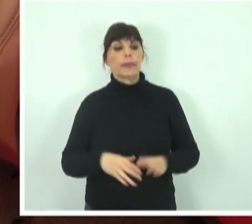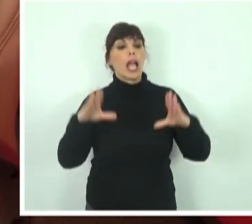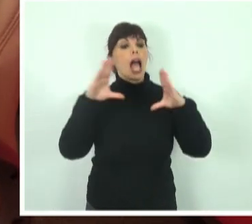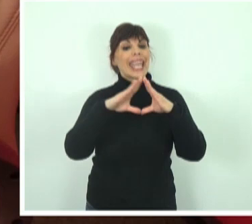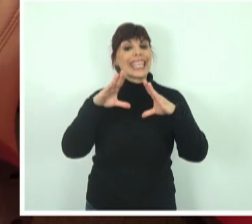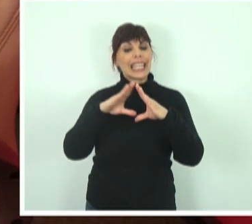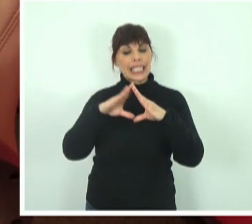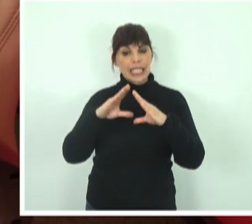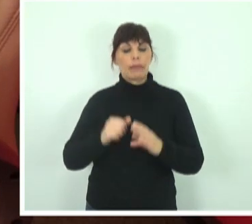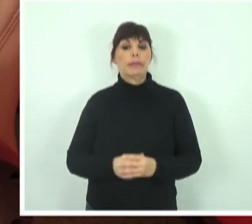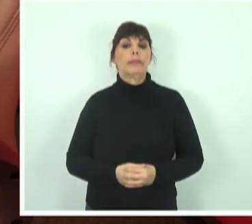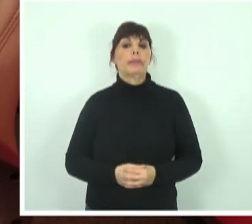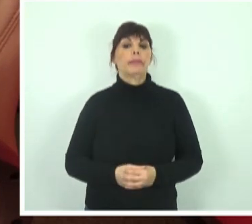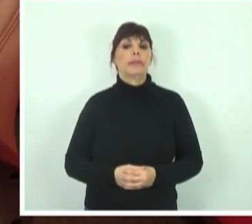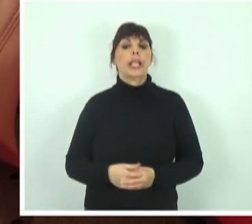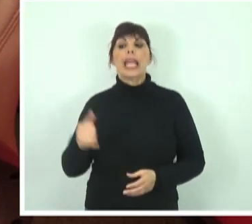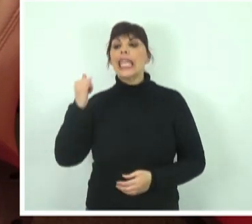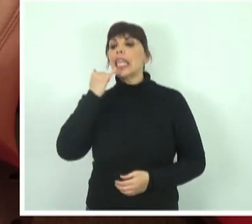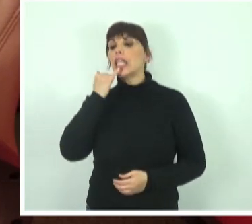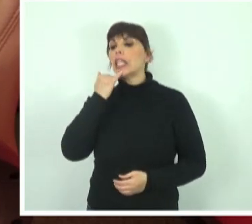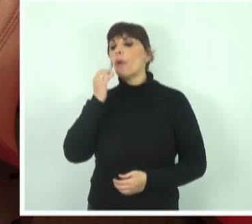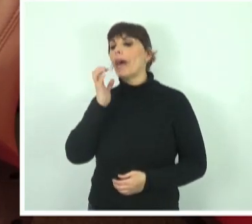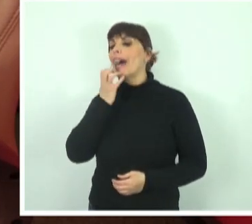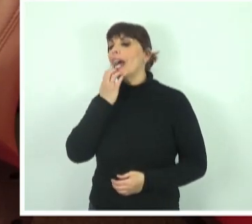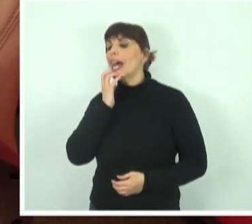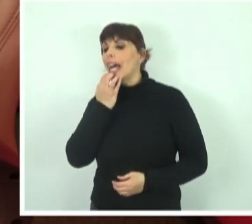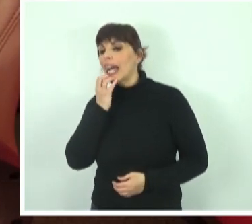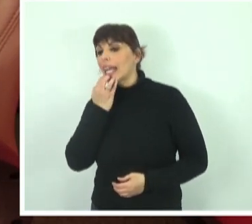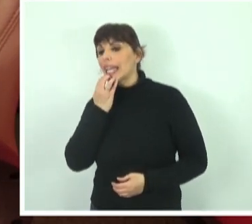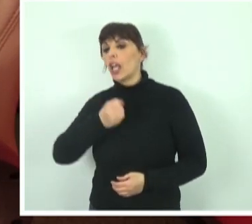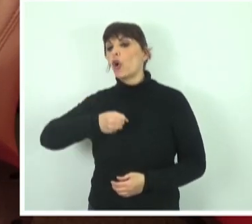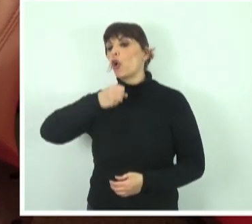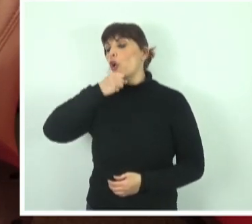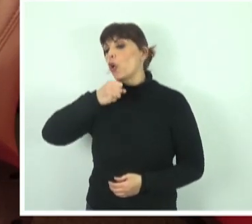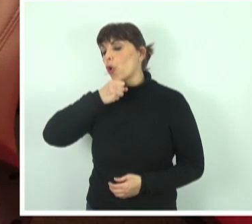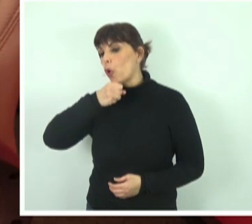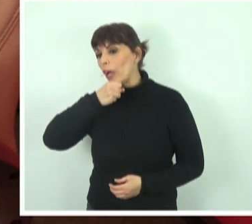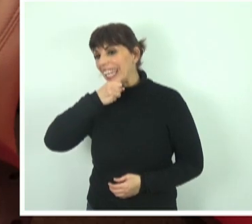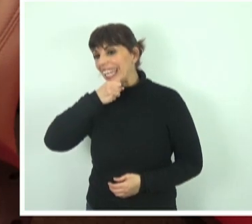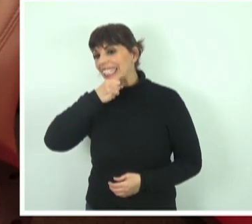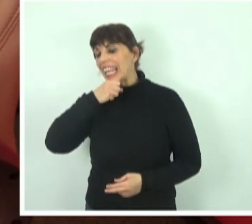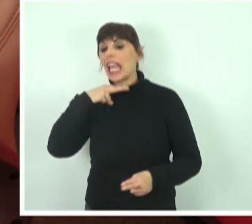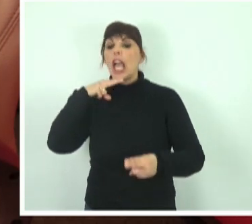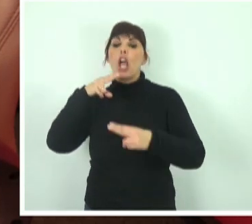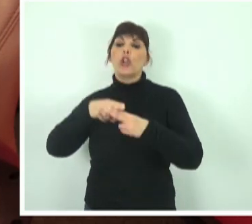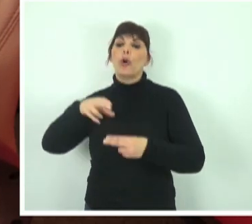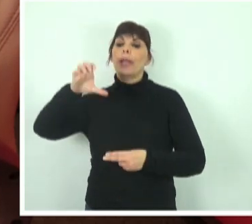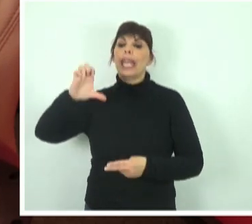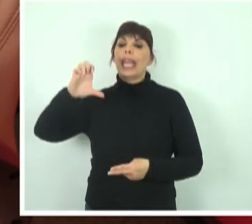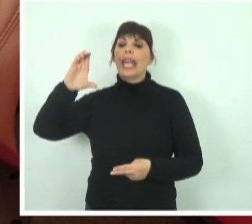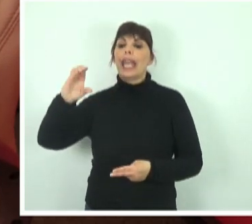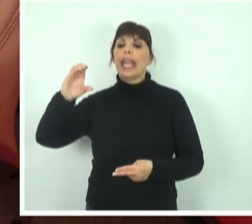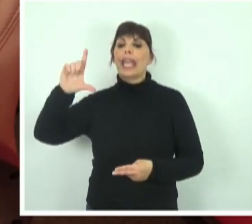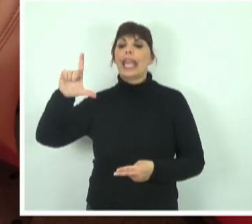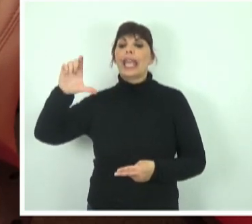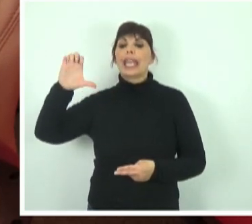iglesia proviene del griego ekklesia, y es esa palabra ekklesia, iglesia, no